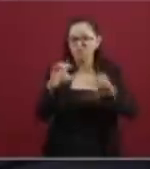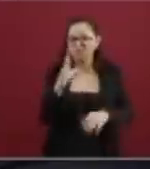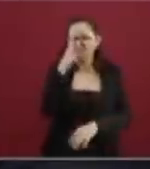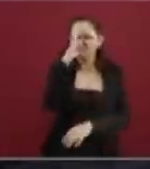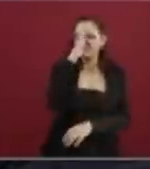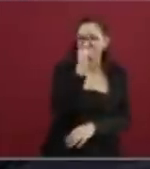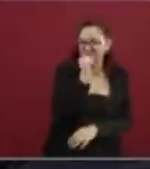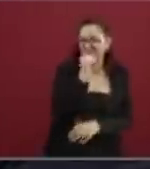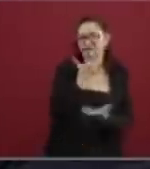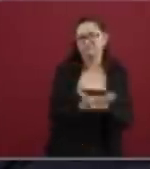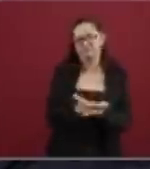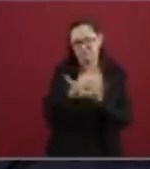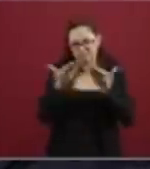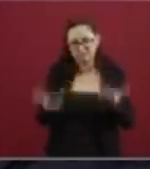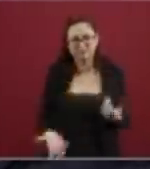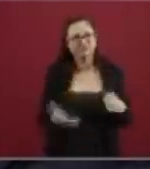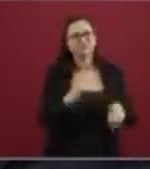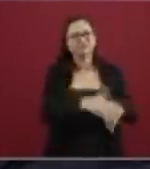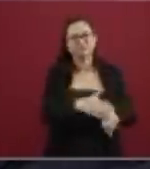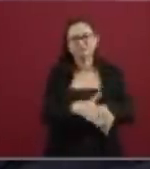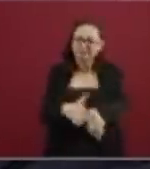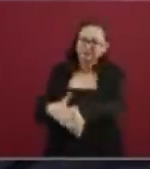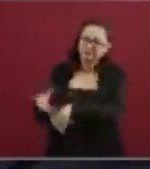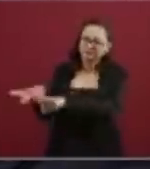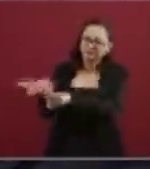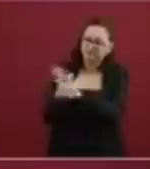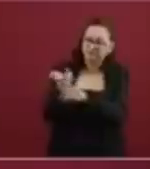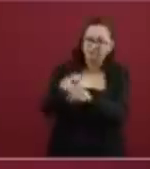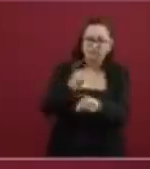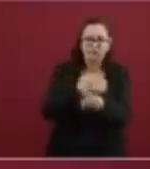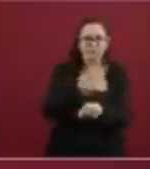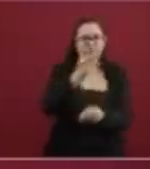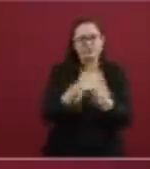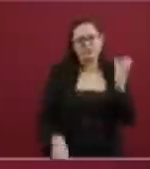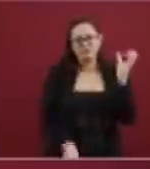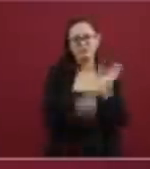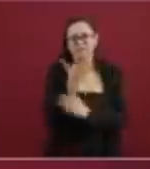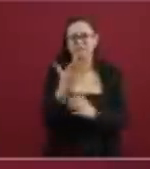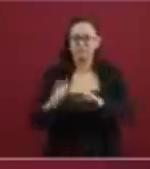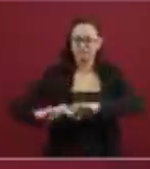van a convocar a nuevos elementos. Vamos